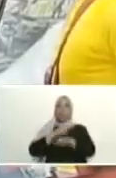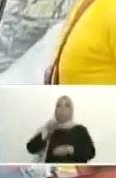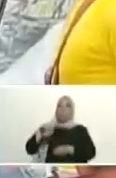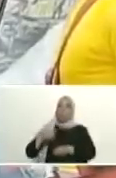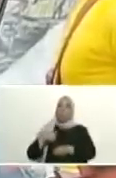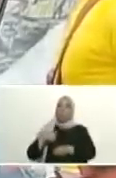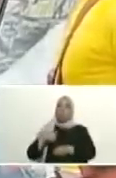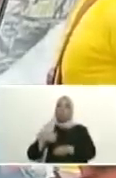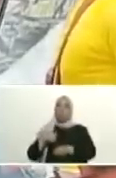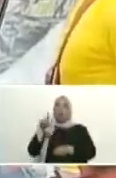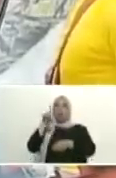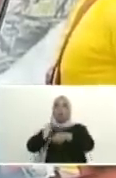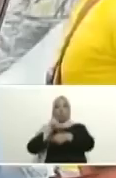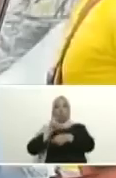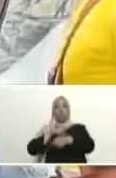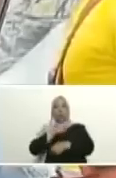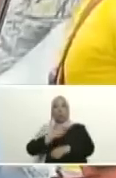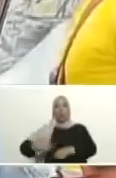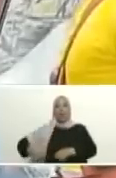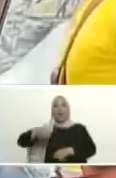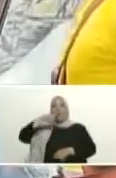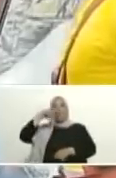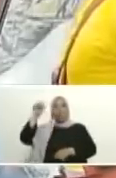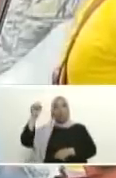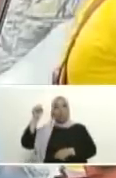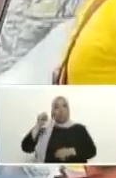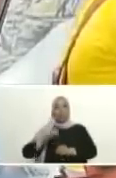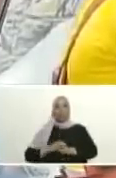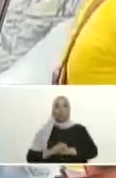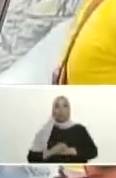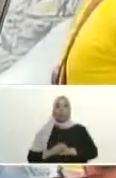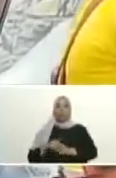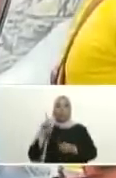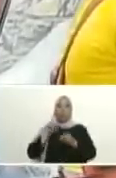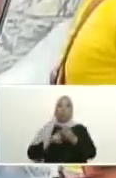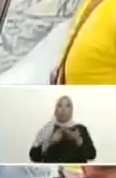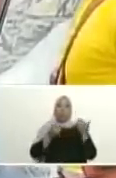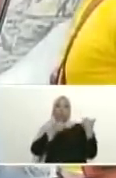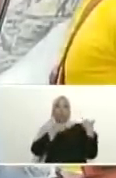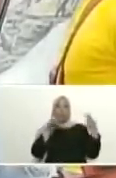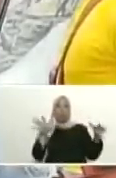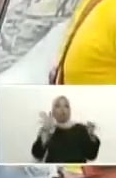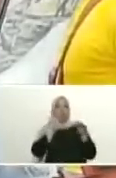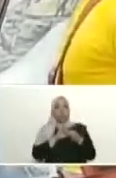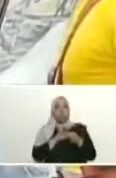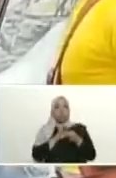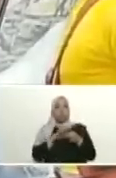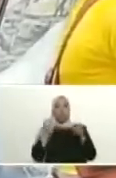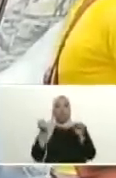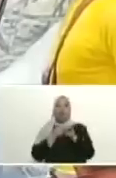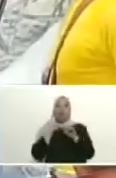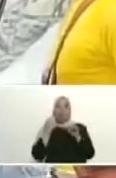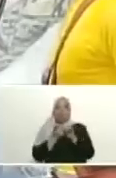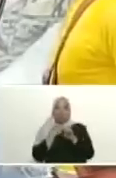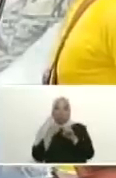combatiente, la doctora Cilia Flores, representando la unión, el